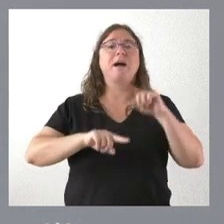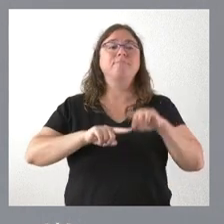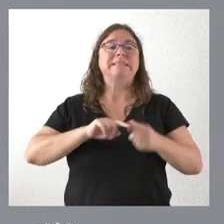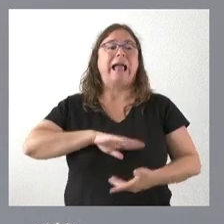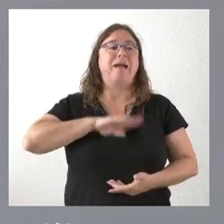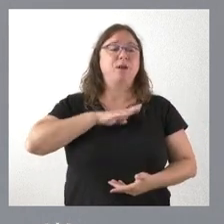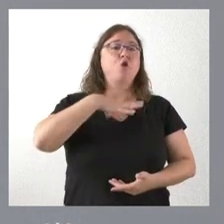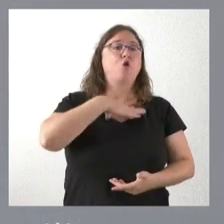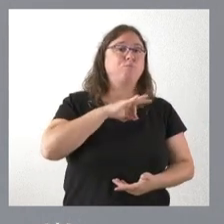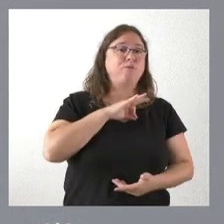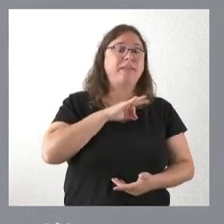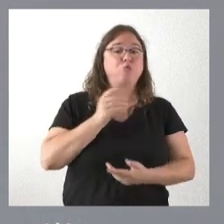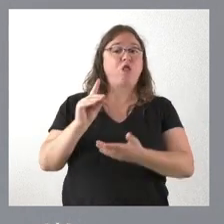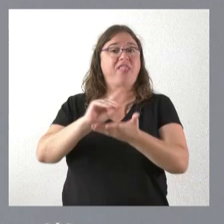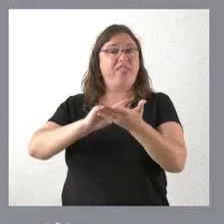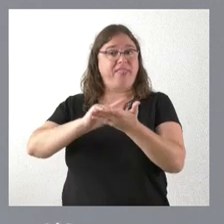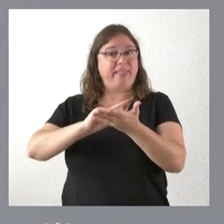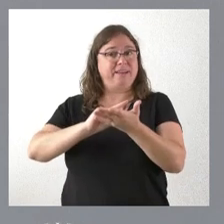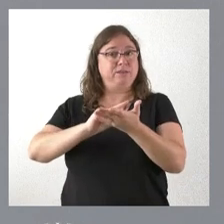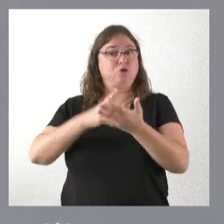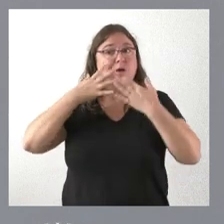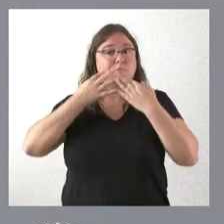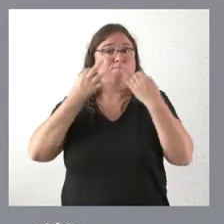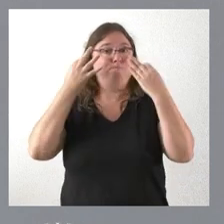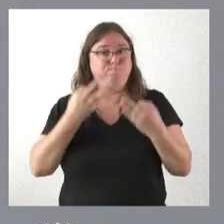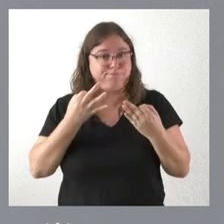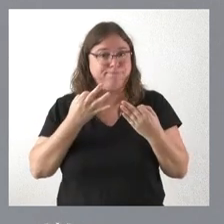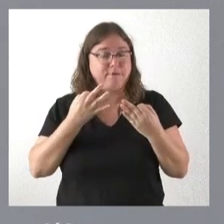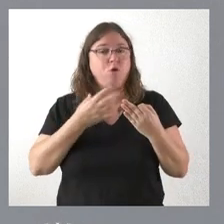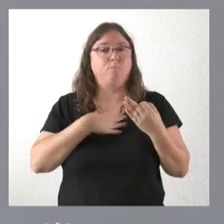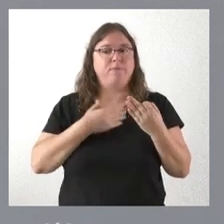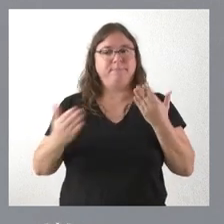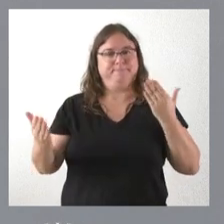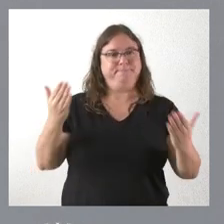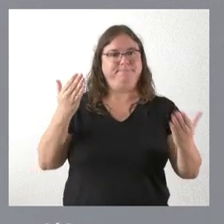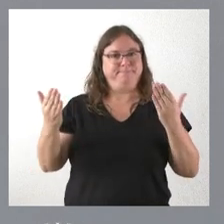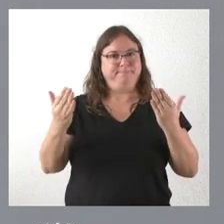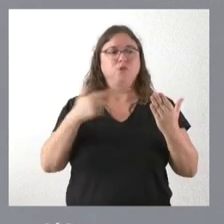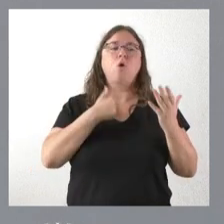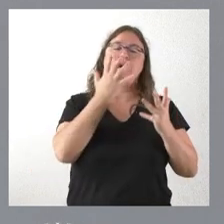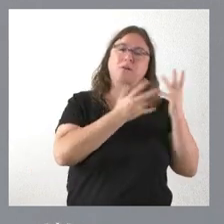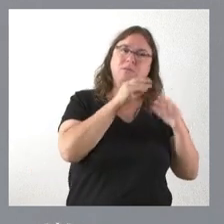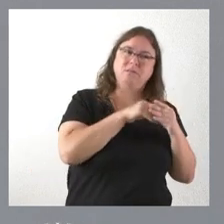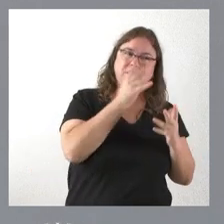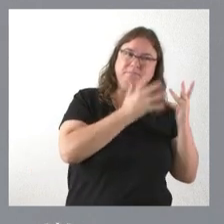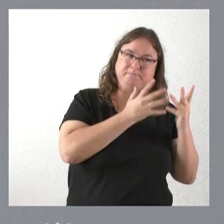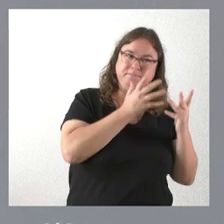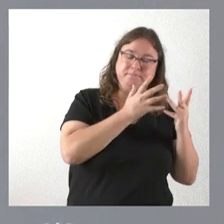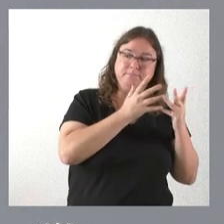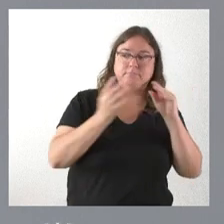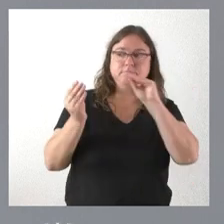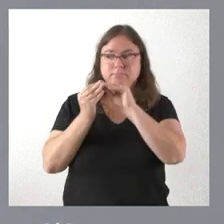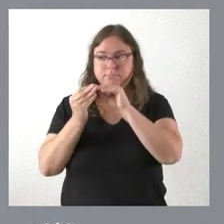para disponer de unos datos que sean fehacientes y poder contrastar si estos datos que nos hemos calculado internamente desde la junta de Castilla y león